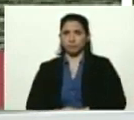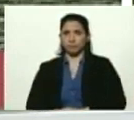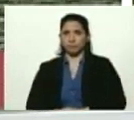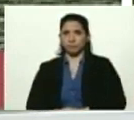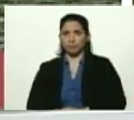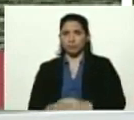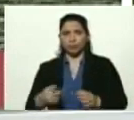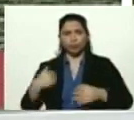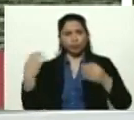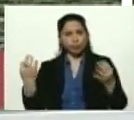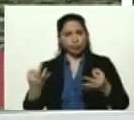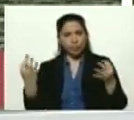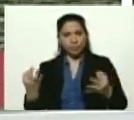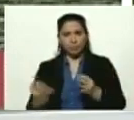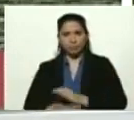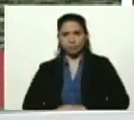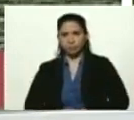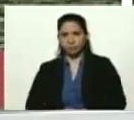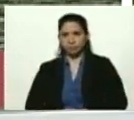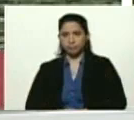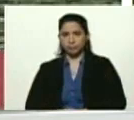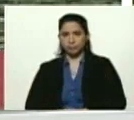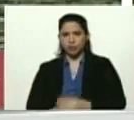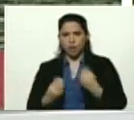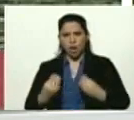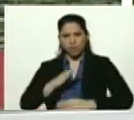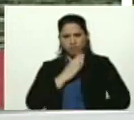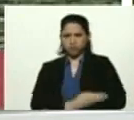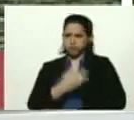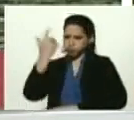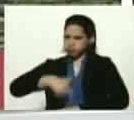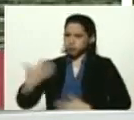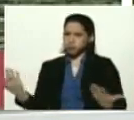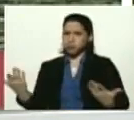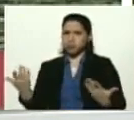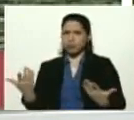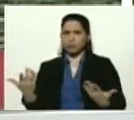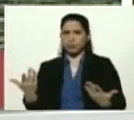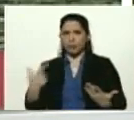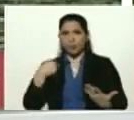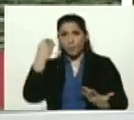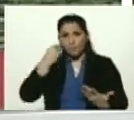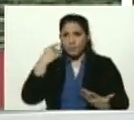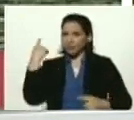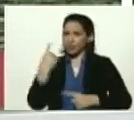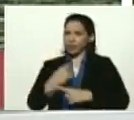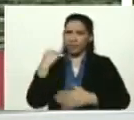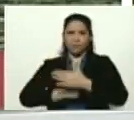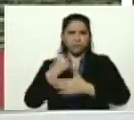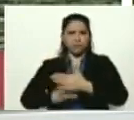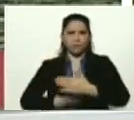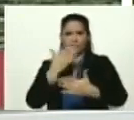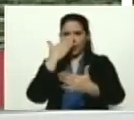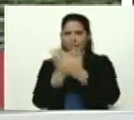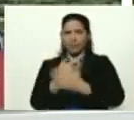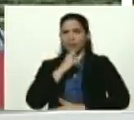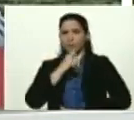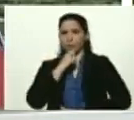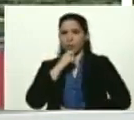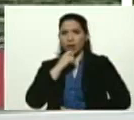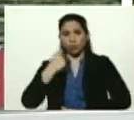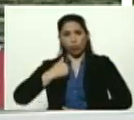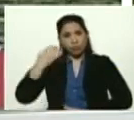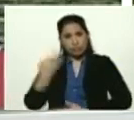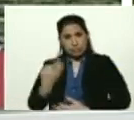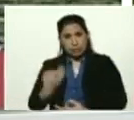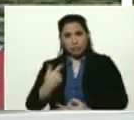Yo siempre, como guerrero que soy, creo que hay que batallar frente a las dificultades. Y siempre